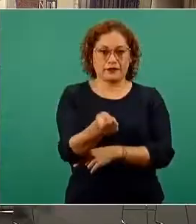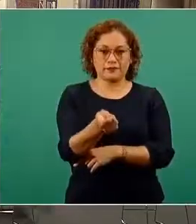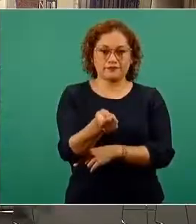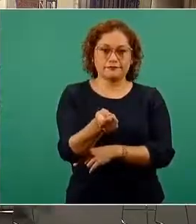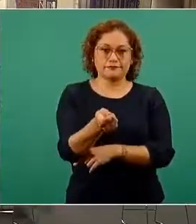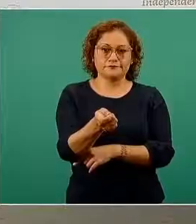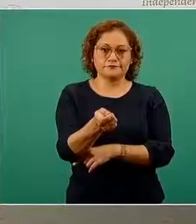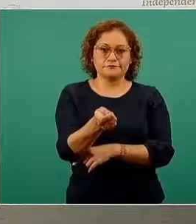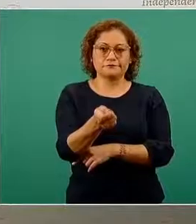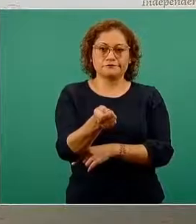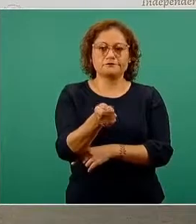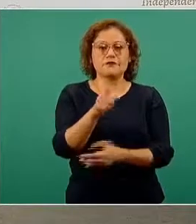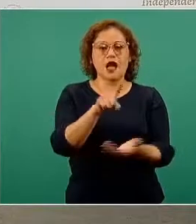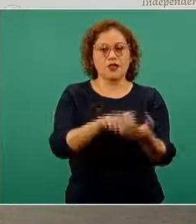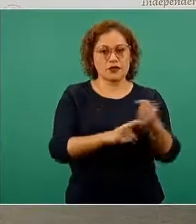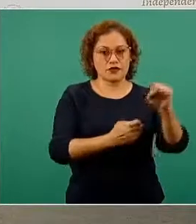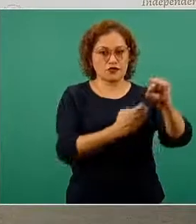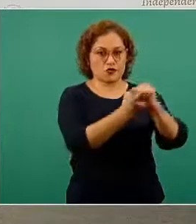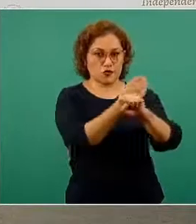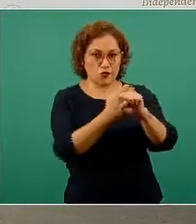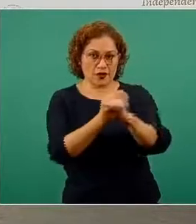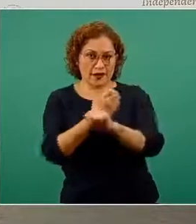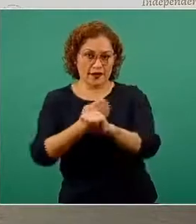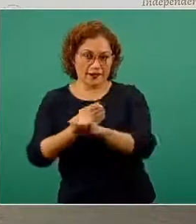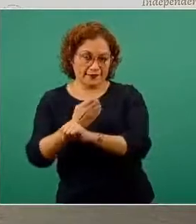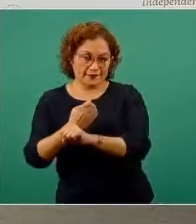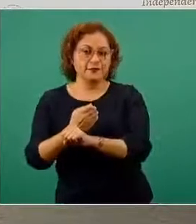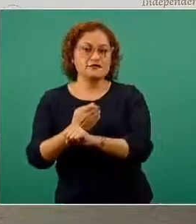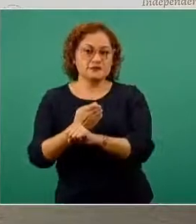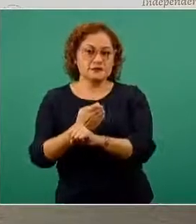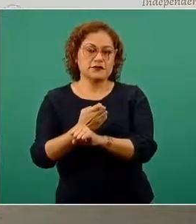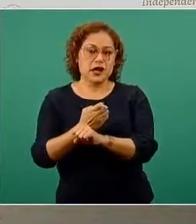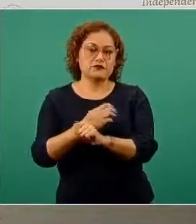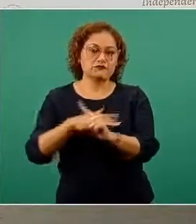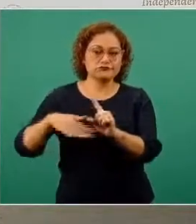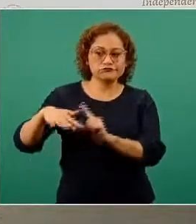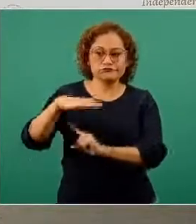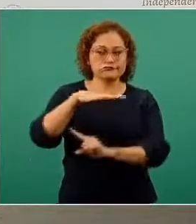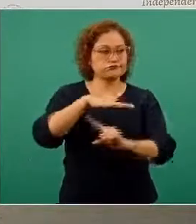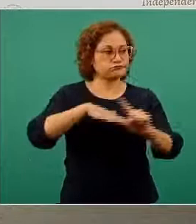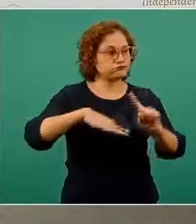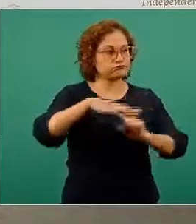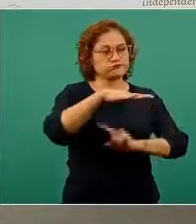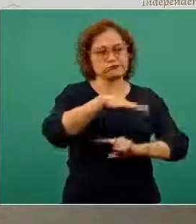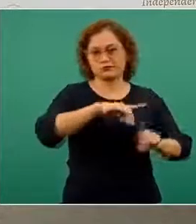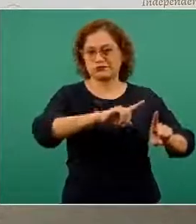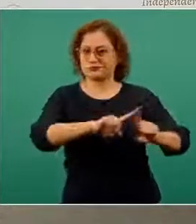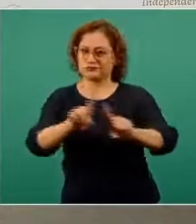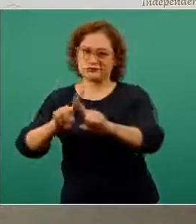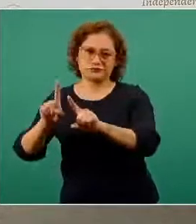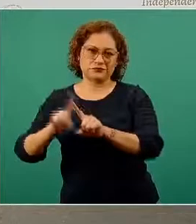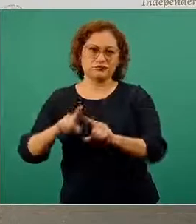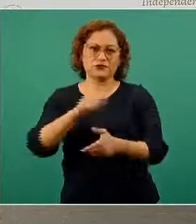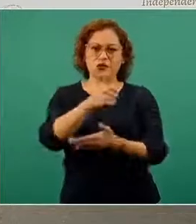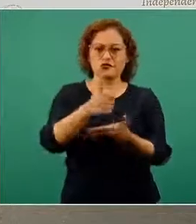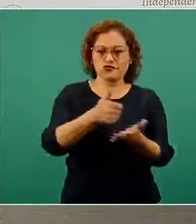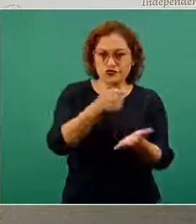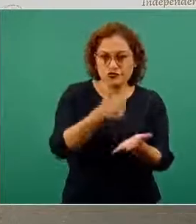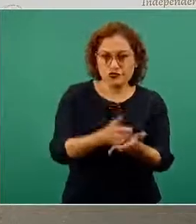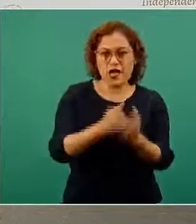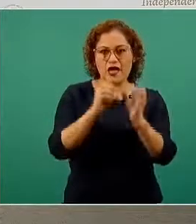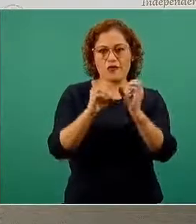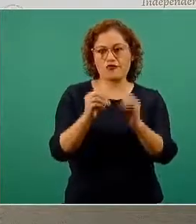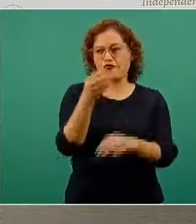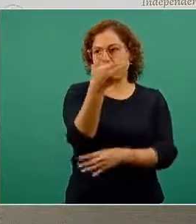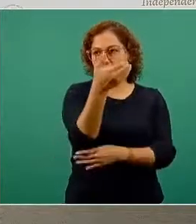las entidades federativas, que tienen también muchas regiones muy diferentes y muy heterogéneas, rurales, urbanas, ahí cobra